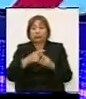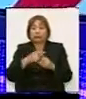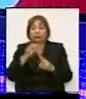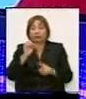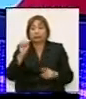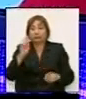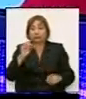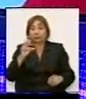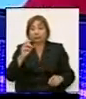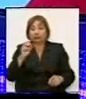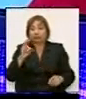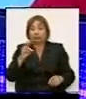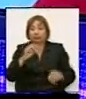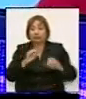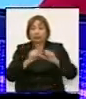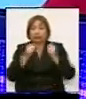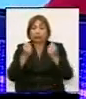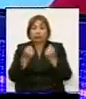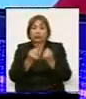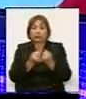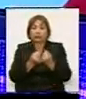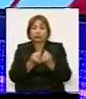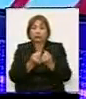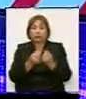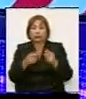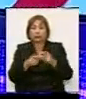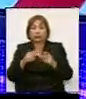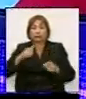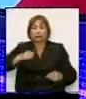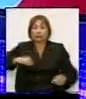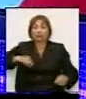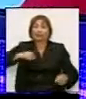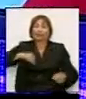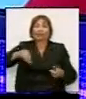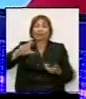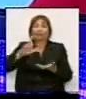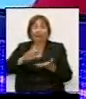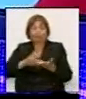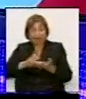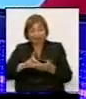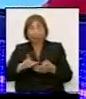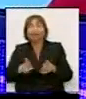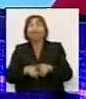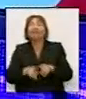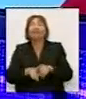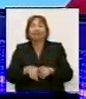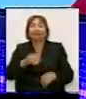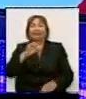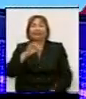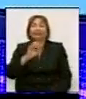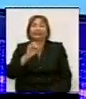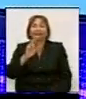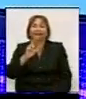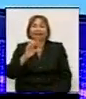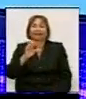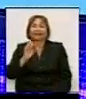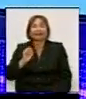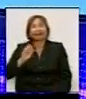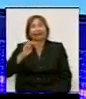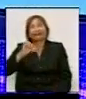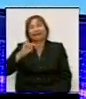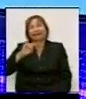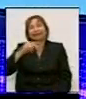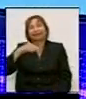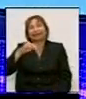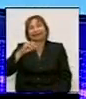de la República, de la Asociación de Ex Senadores de la República, y el alcalde de Lima también, Jorge Muñoz,